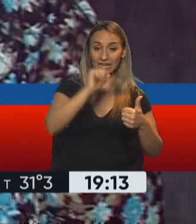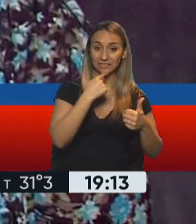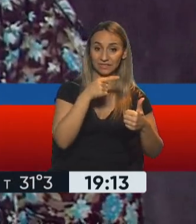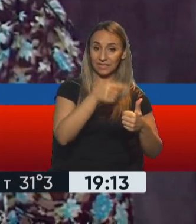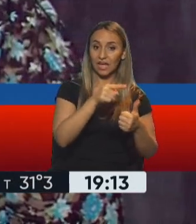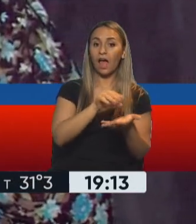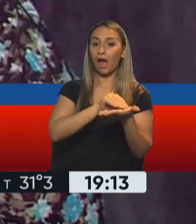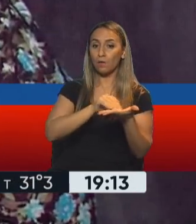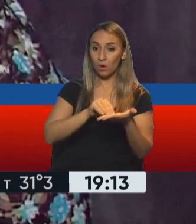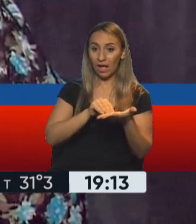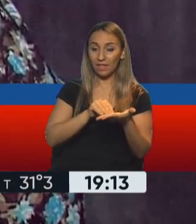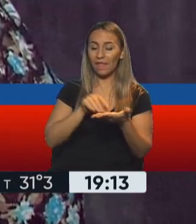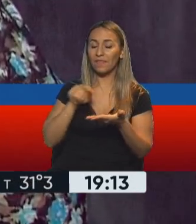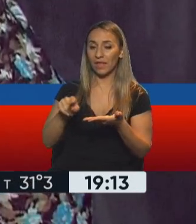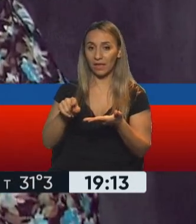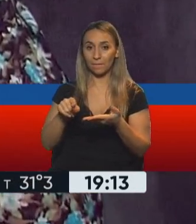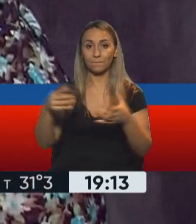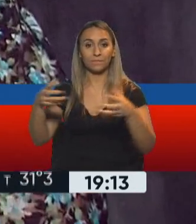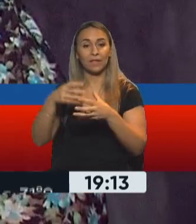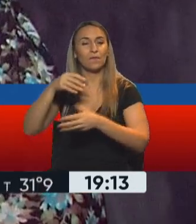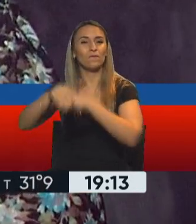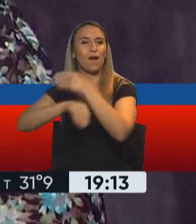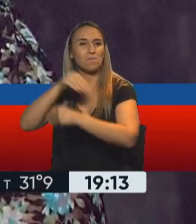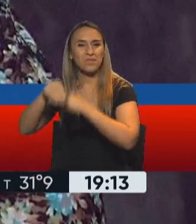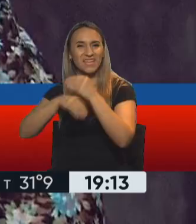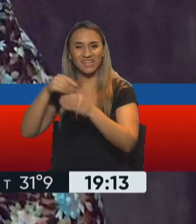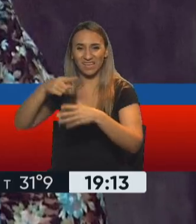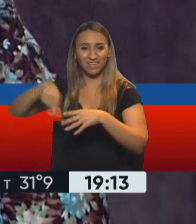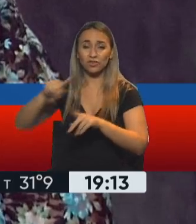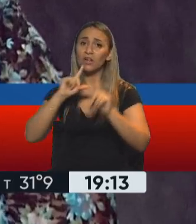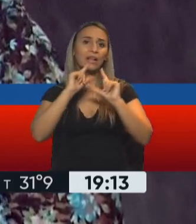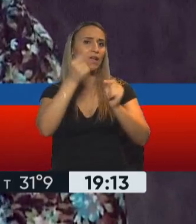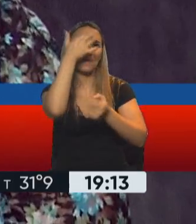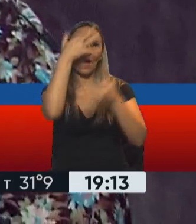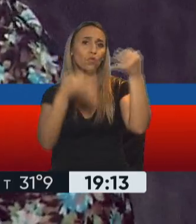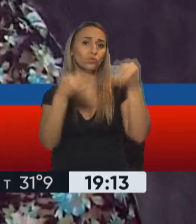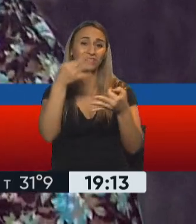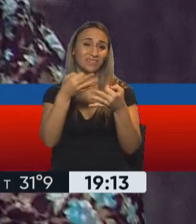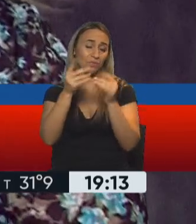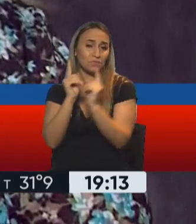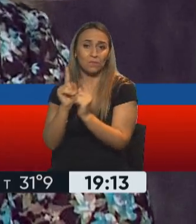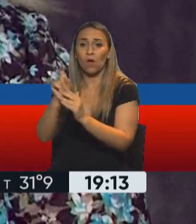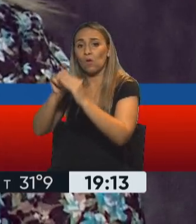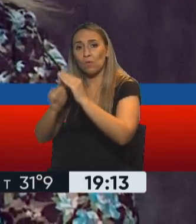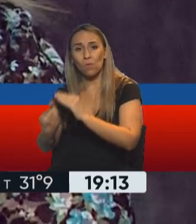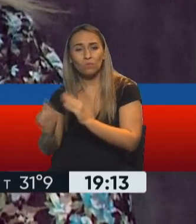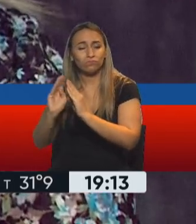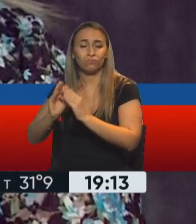defensora de la mayoría de las familias que reclaman justicia por el hundimiento del Ara San